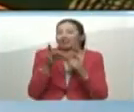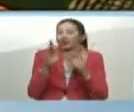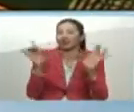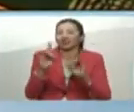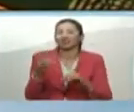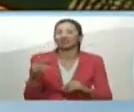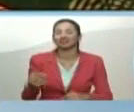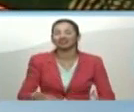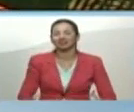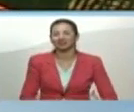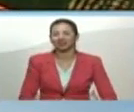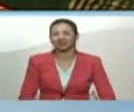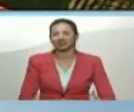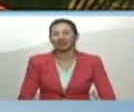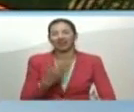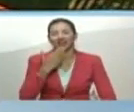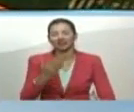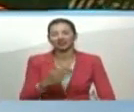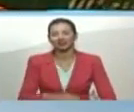Gracias.